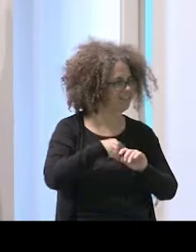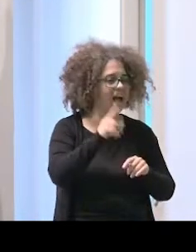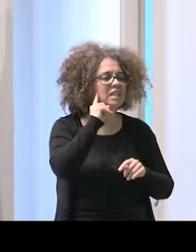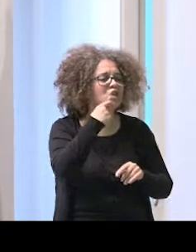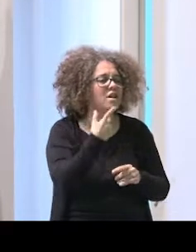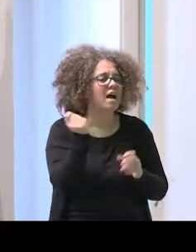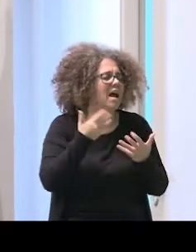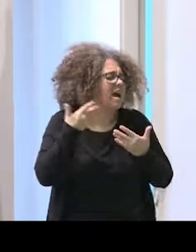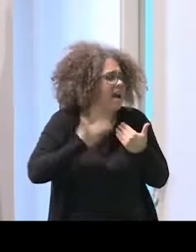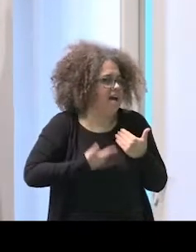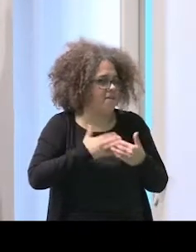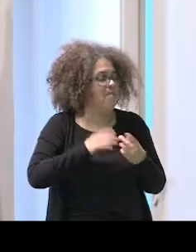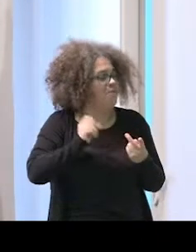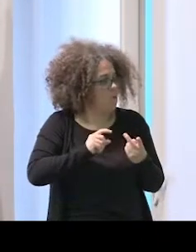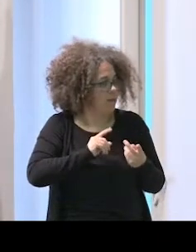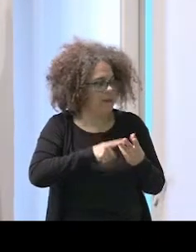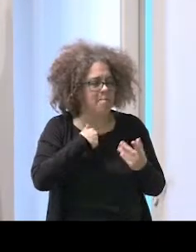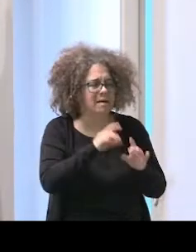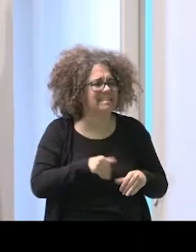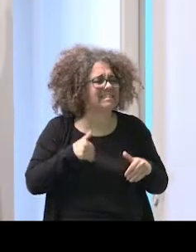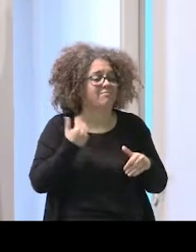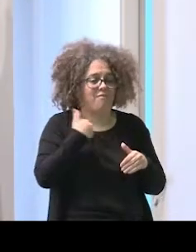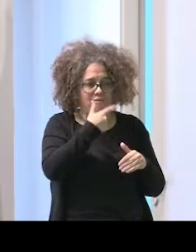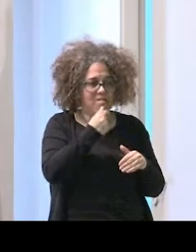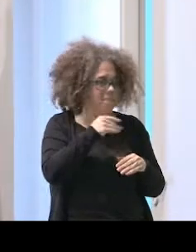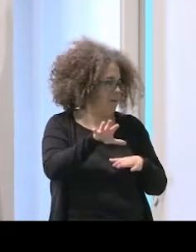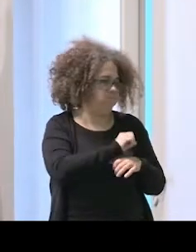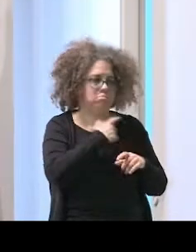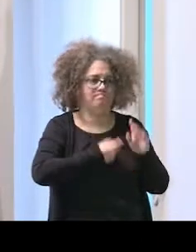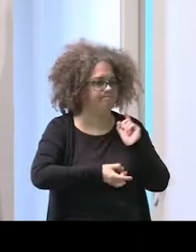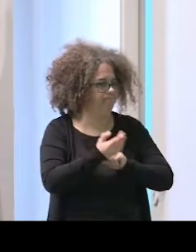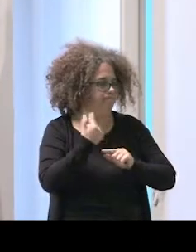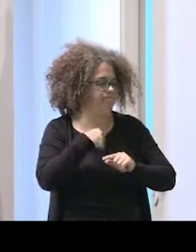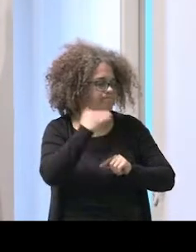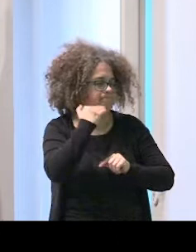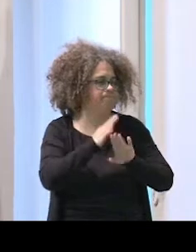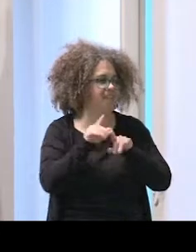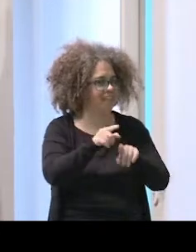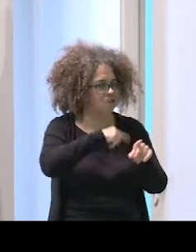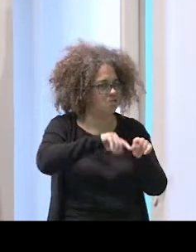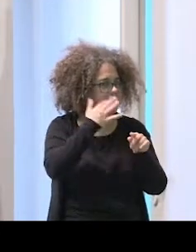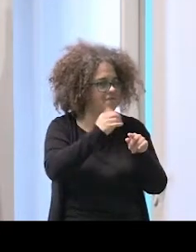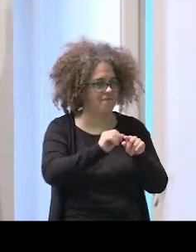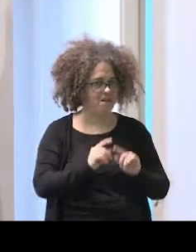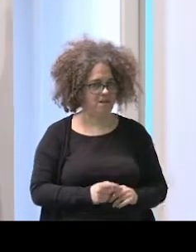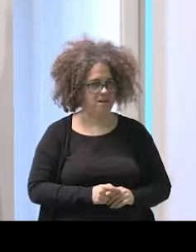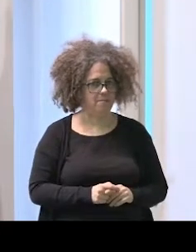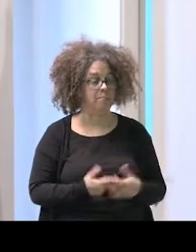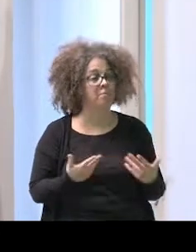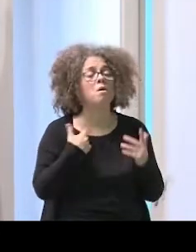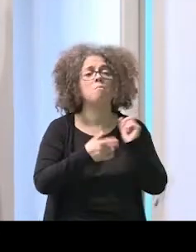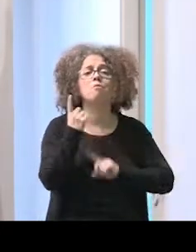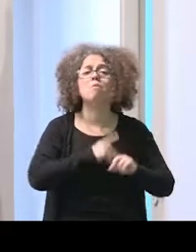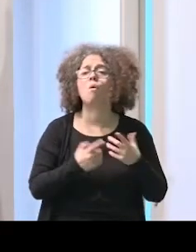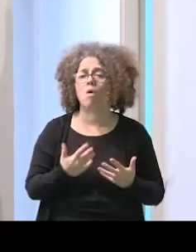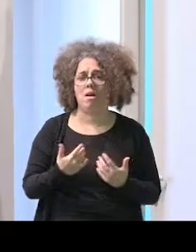más frecuente y son más candidatos a implante coclear, ¿vale? Entonces, en estos es más fácil de pillar. ¿Cuál es el problema con